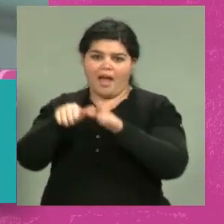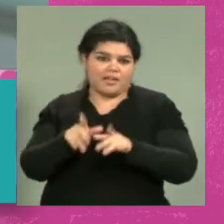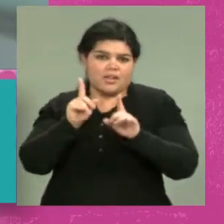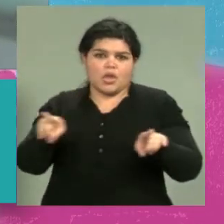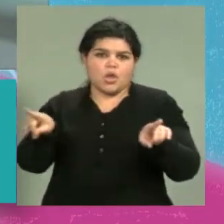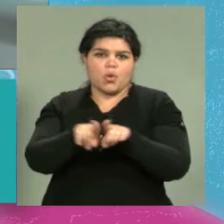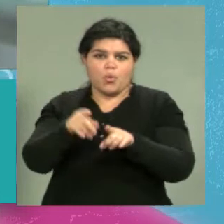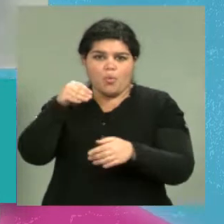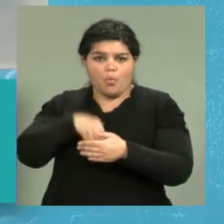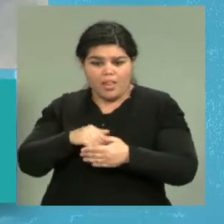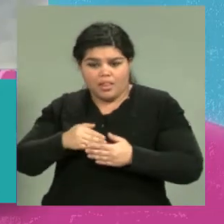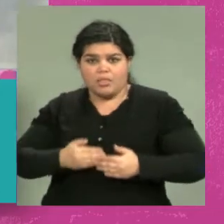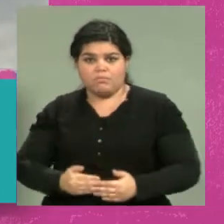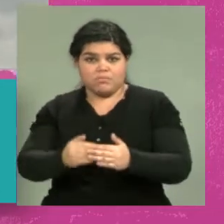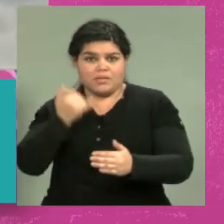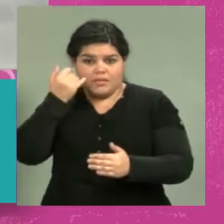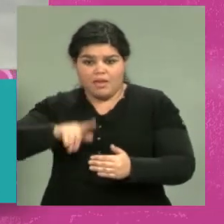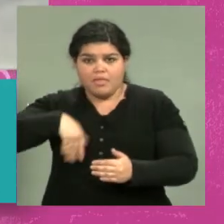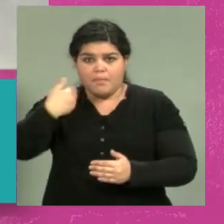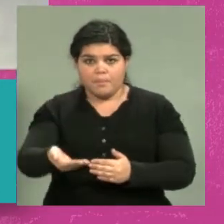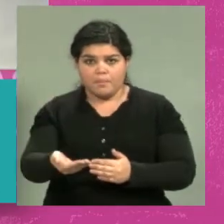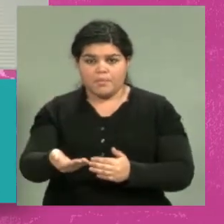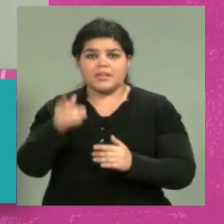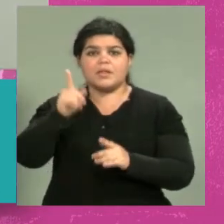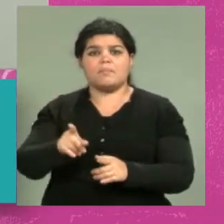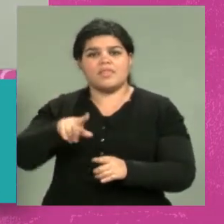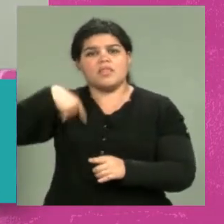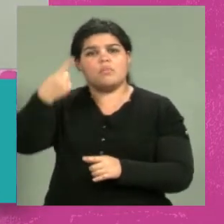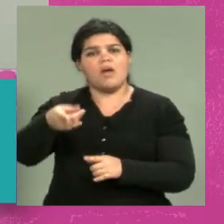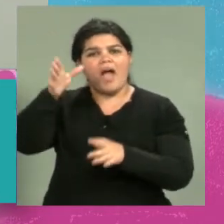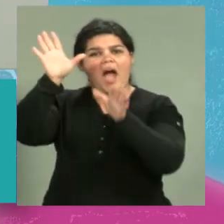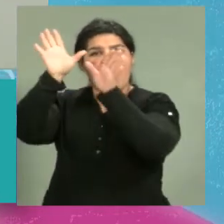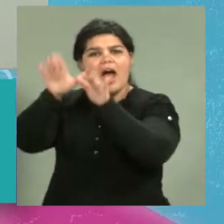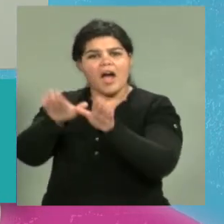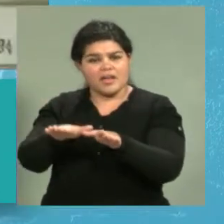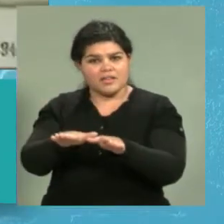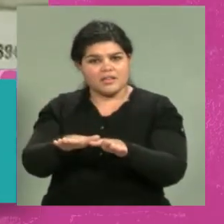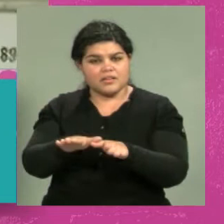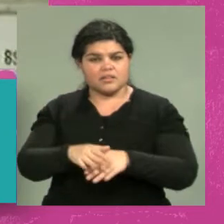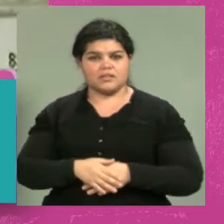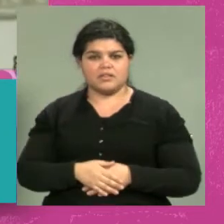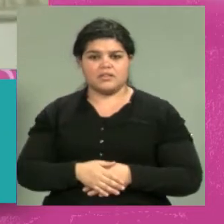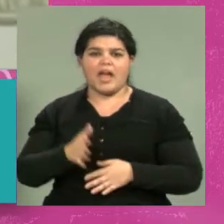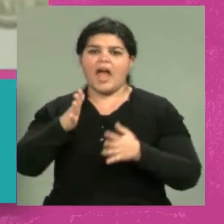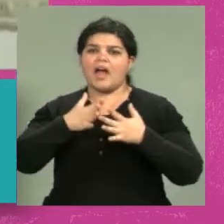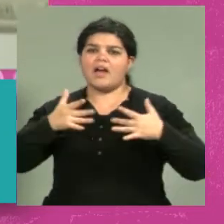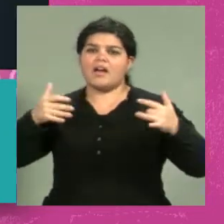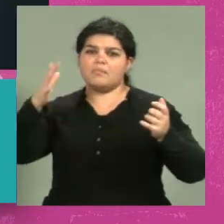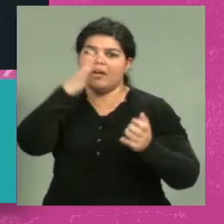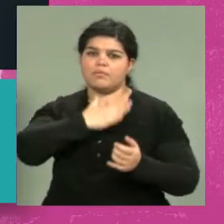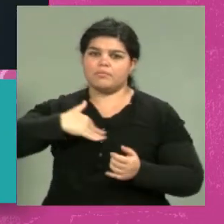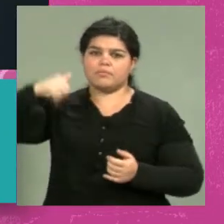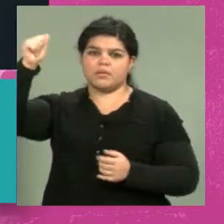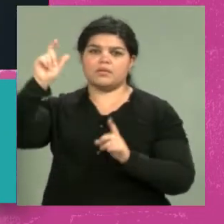de la concepción. Y también Dios envía a un ángel que es aquel que toma el alma en el momento de